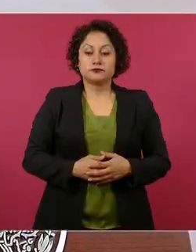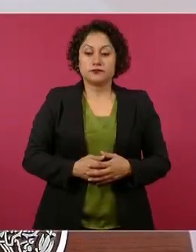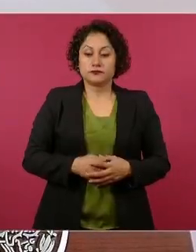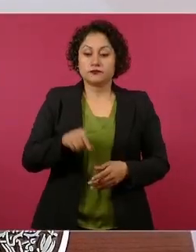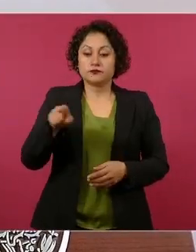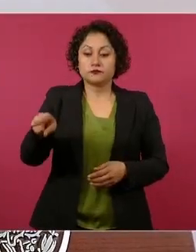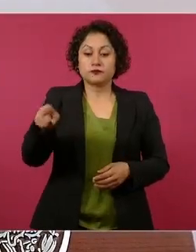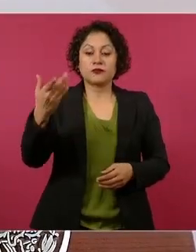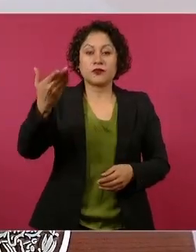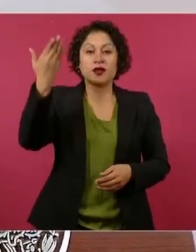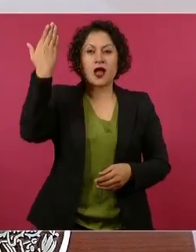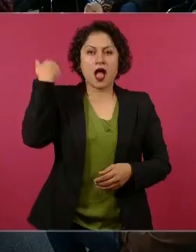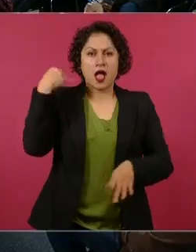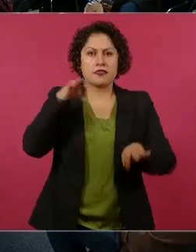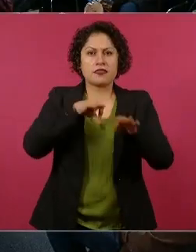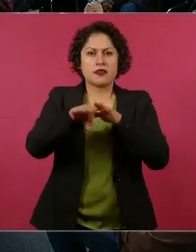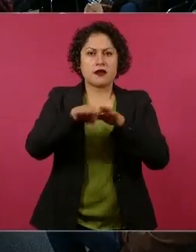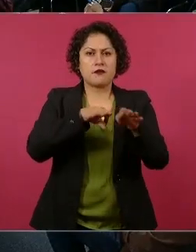periodista en La Jornada, ¿no?